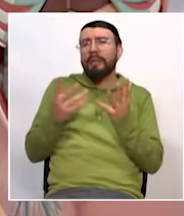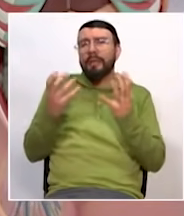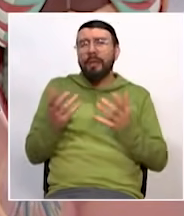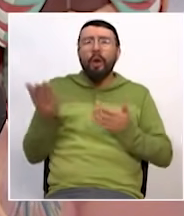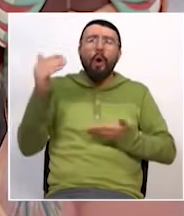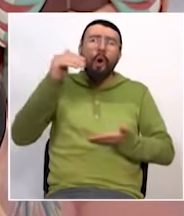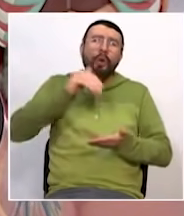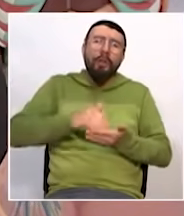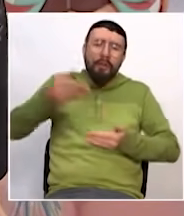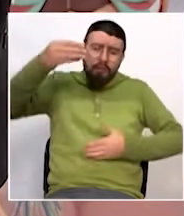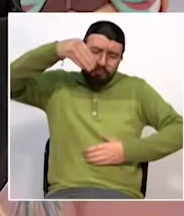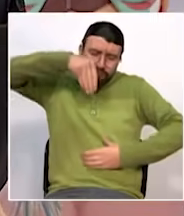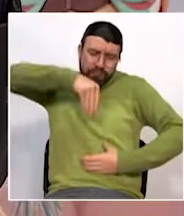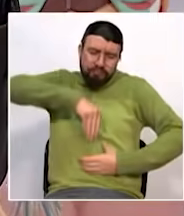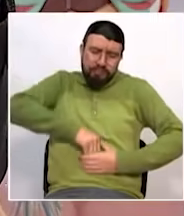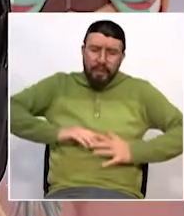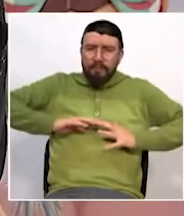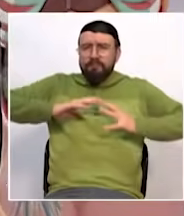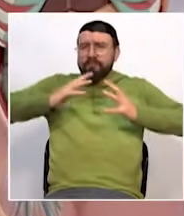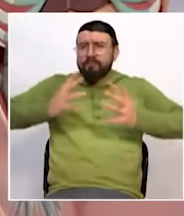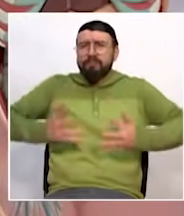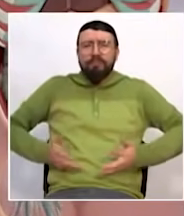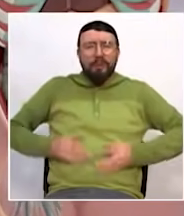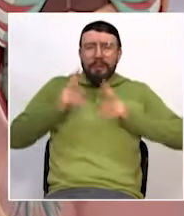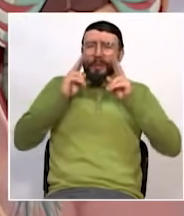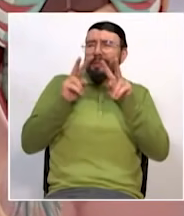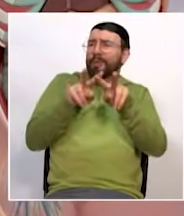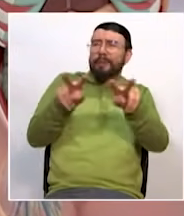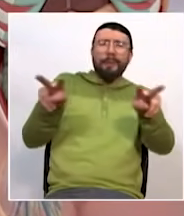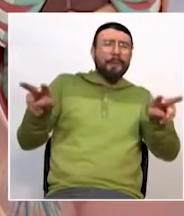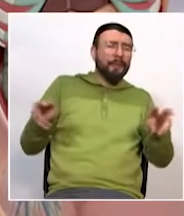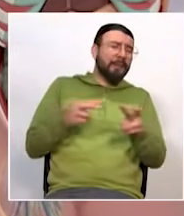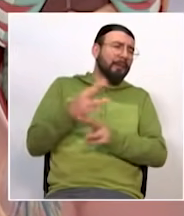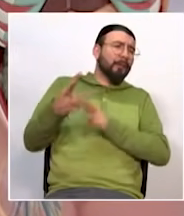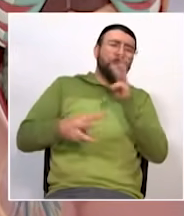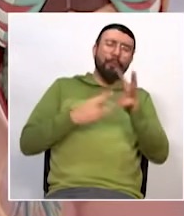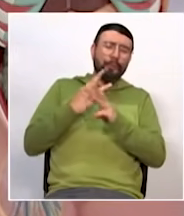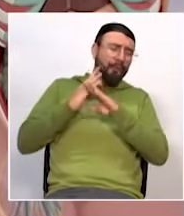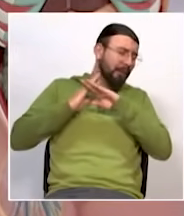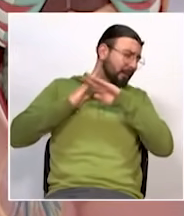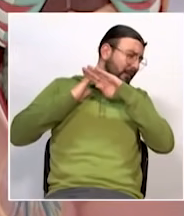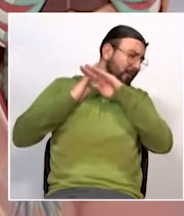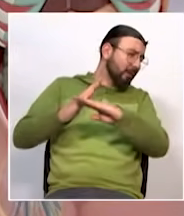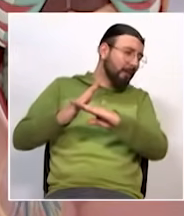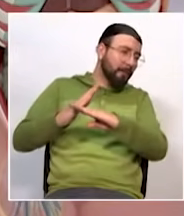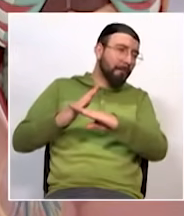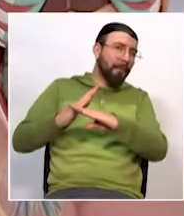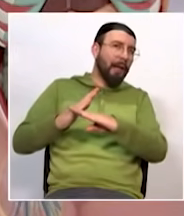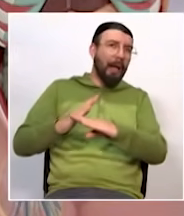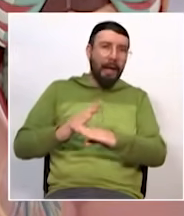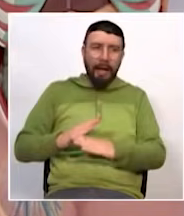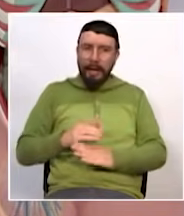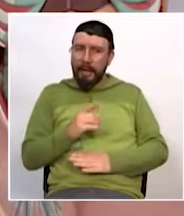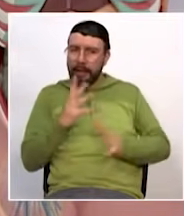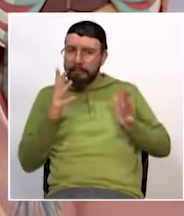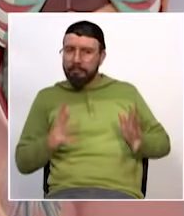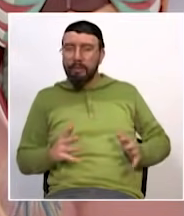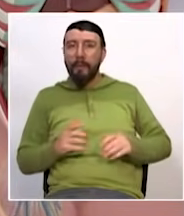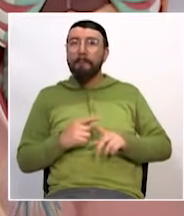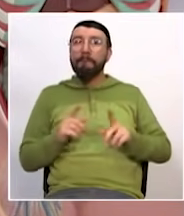útero materno para no tener que ver nada con el mundo externo pero cuando la persona por ansiedad